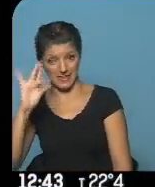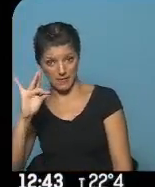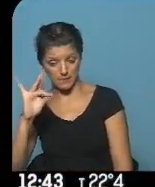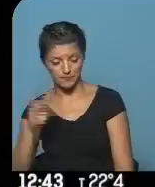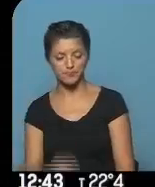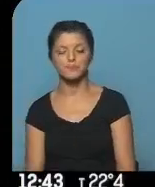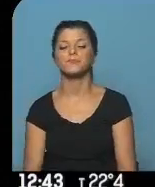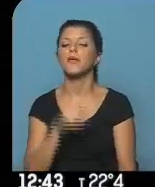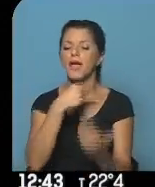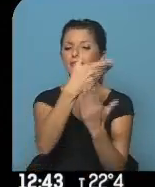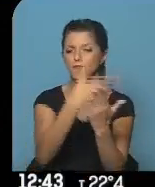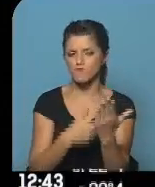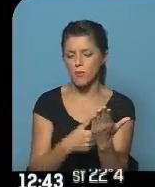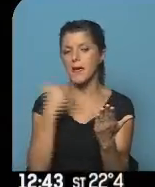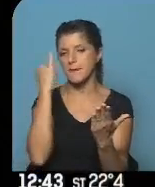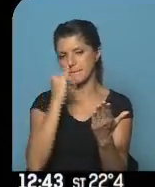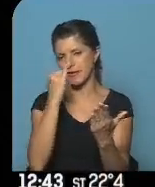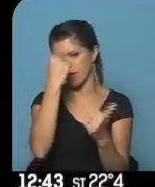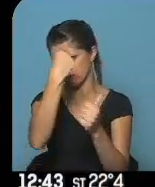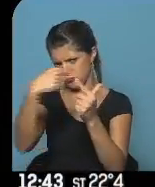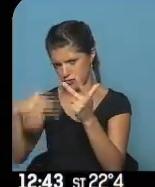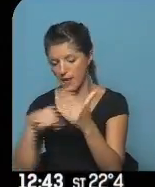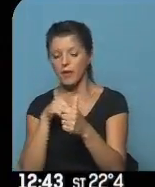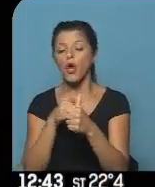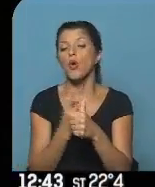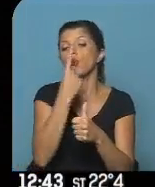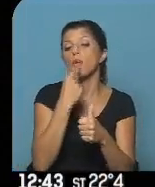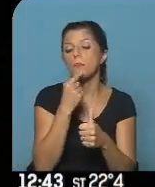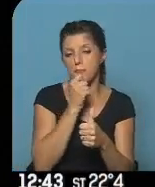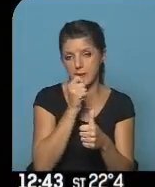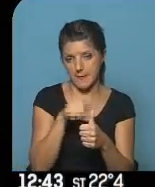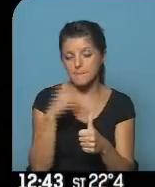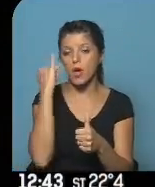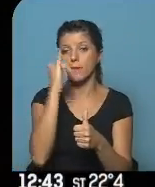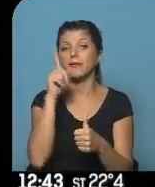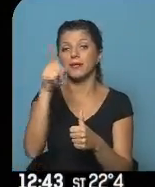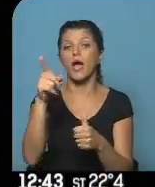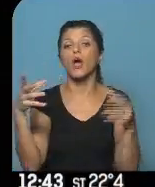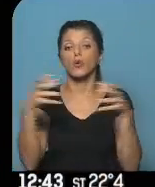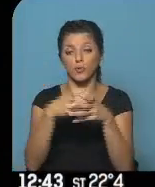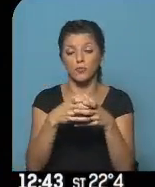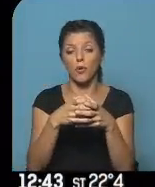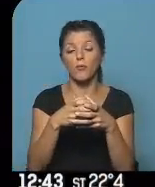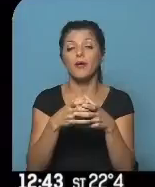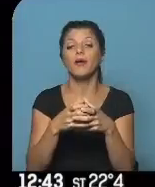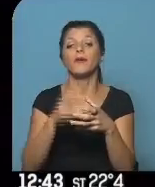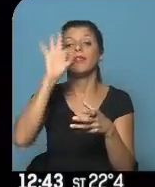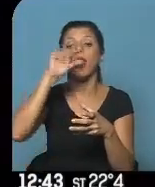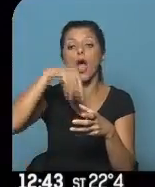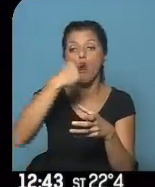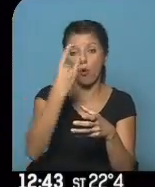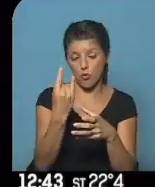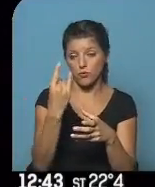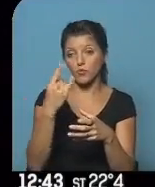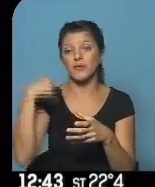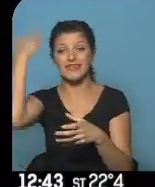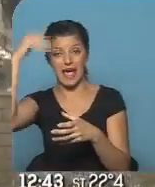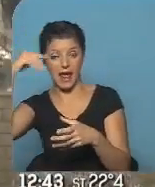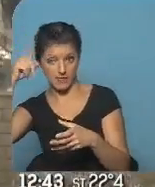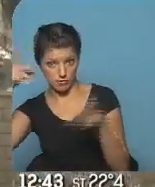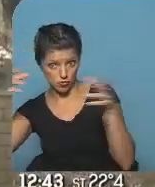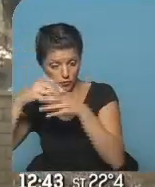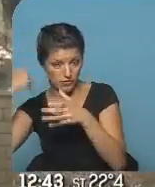Por un lado, que las organizaciones internacionales, tanto la devaluada Liga Árabe como la Organización de Naciones Unidas, ya no pueden actuar,